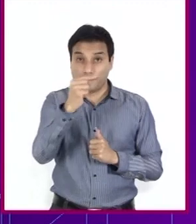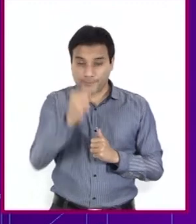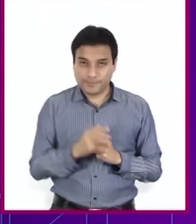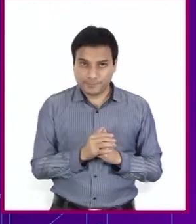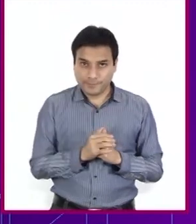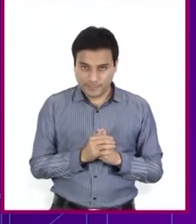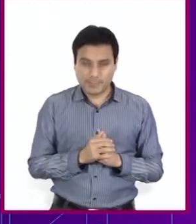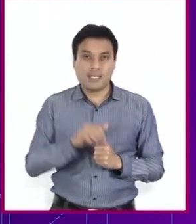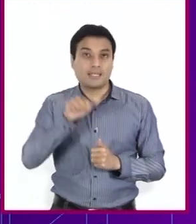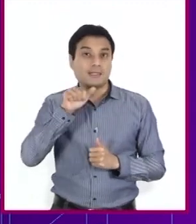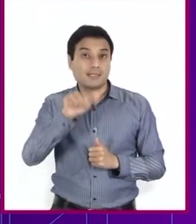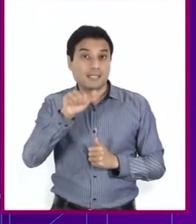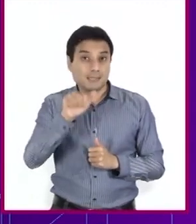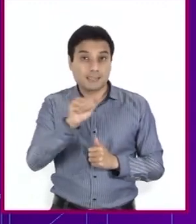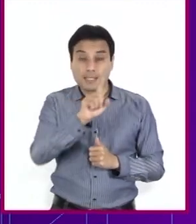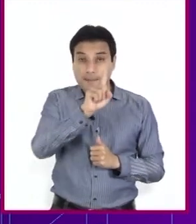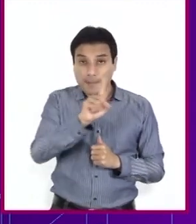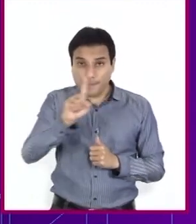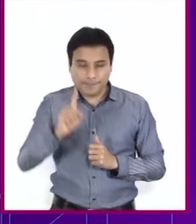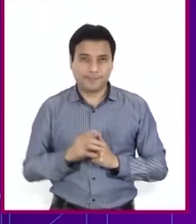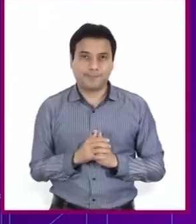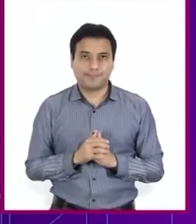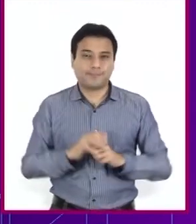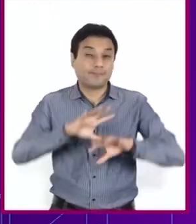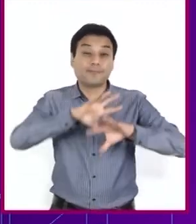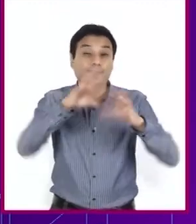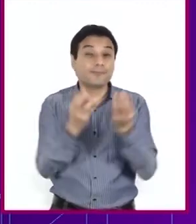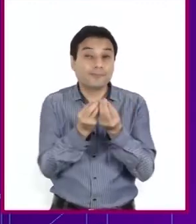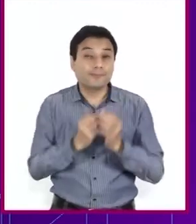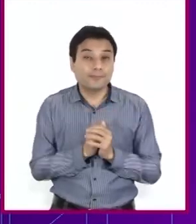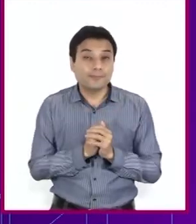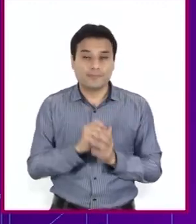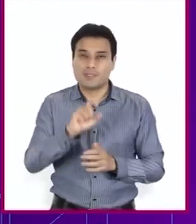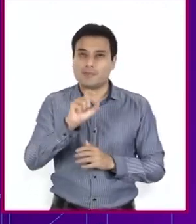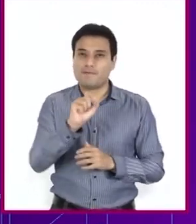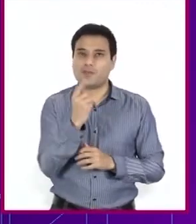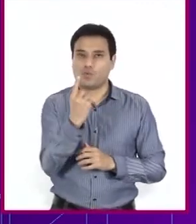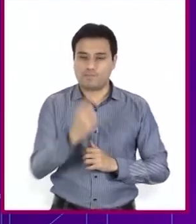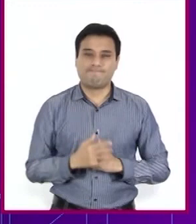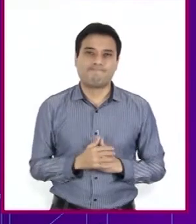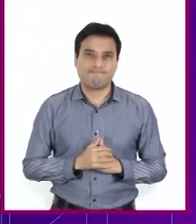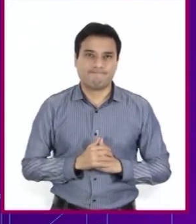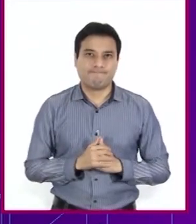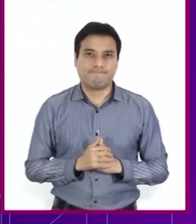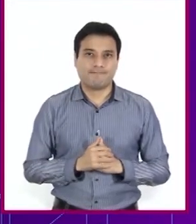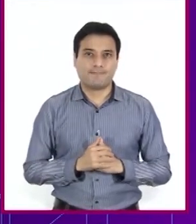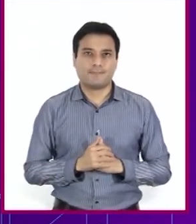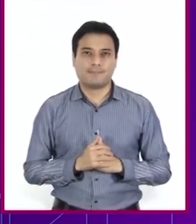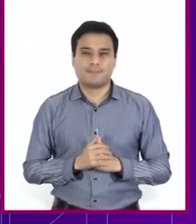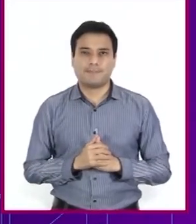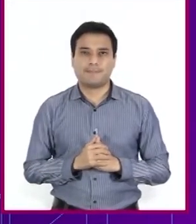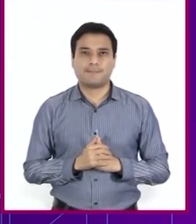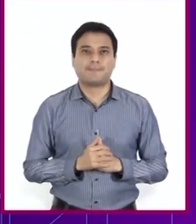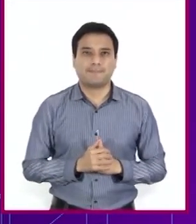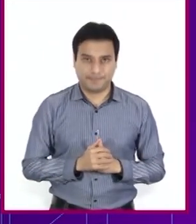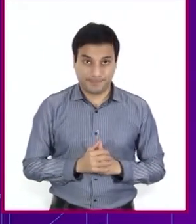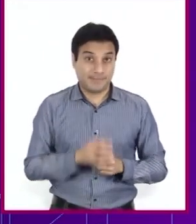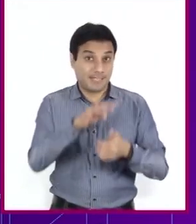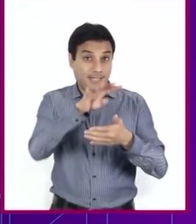horizontales y 16 segmentos verticales, que es igual a 21 segmentos. En la